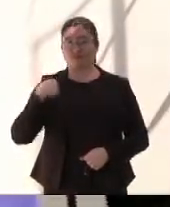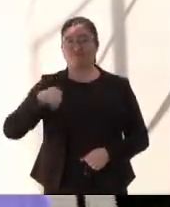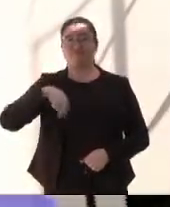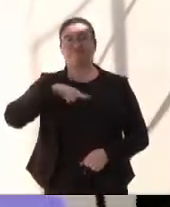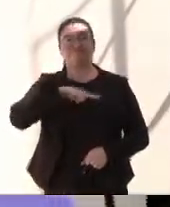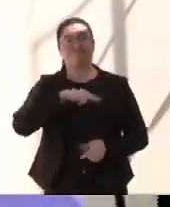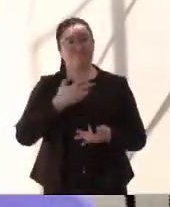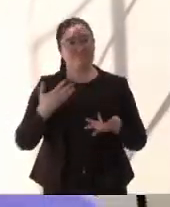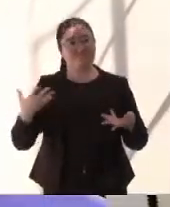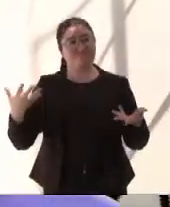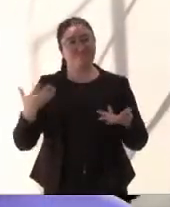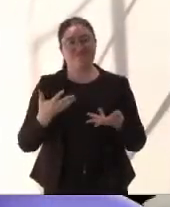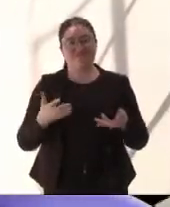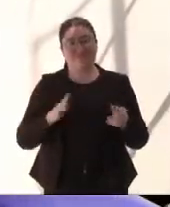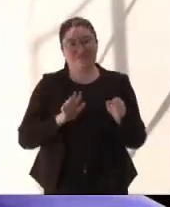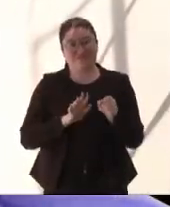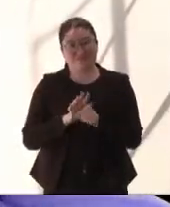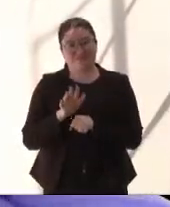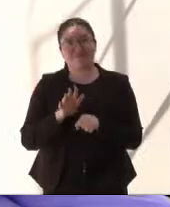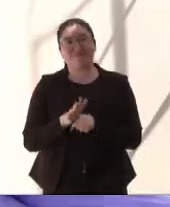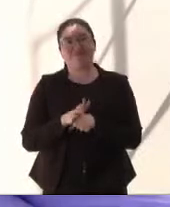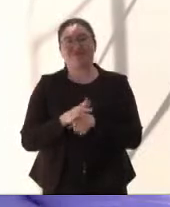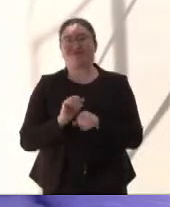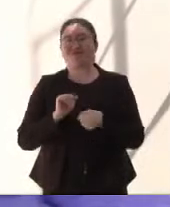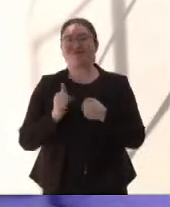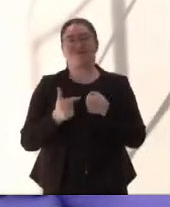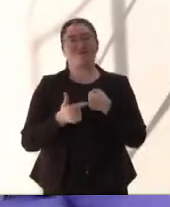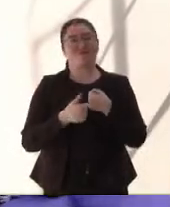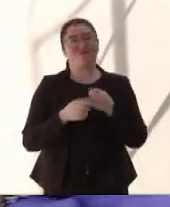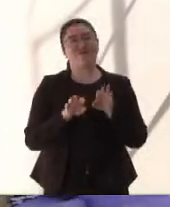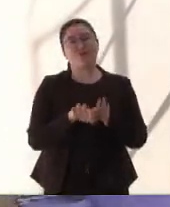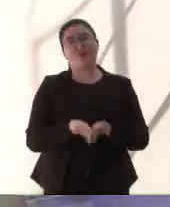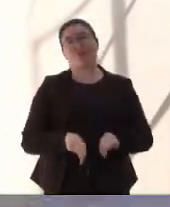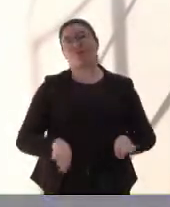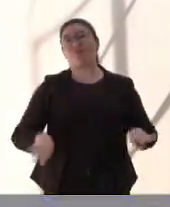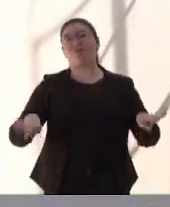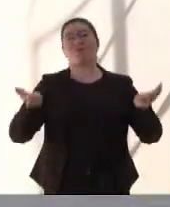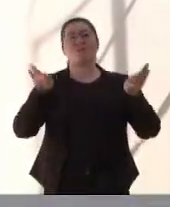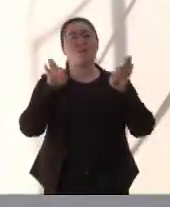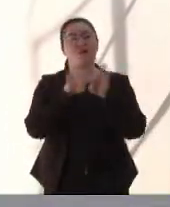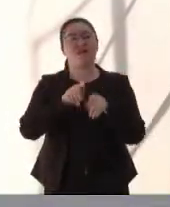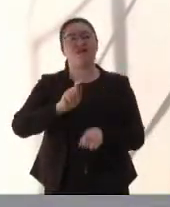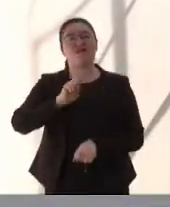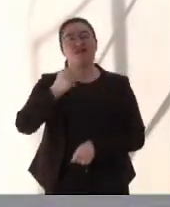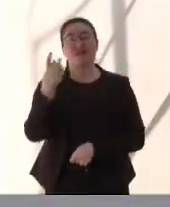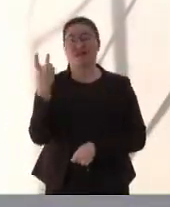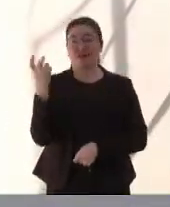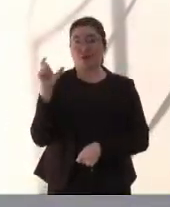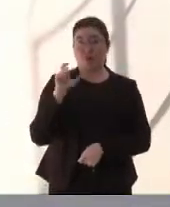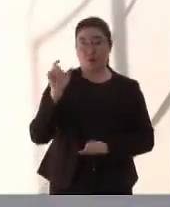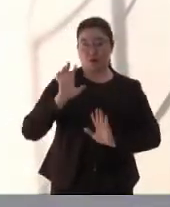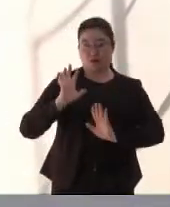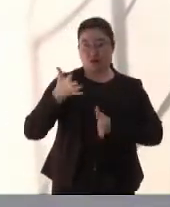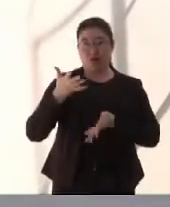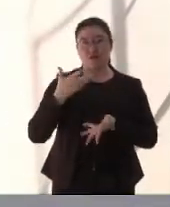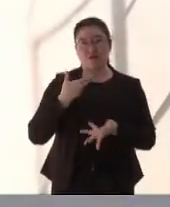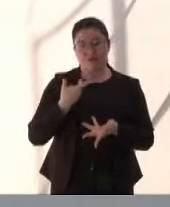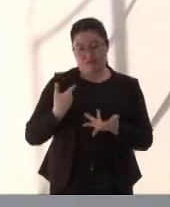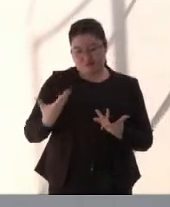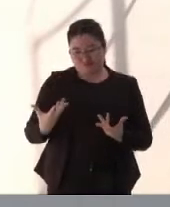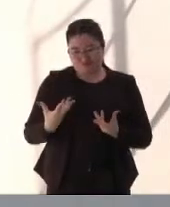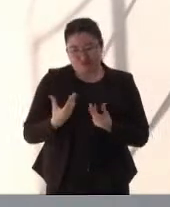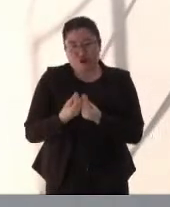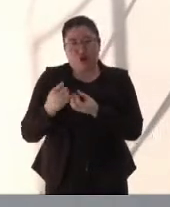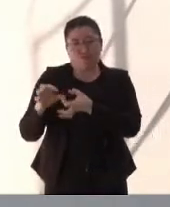siendo testigas de una cuestión importantísima, que es cuando hay coordinación, cuando hay organización, se puede